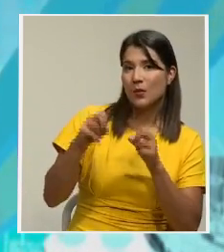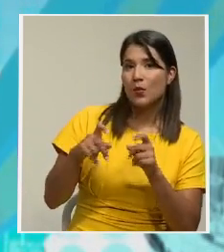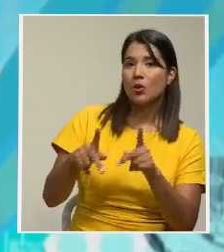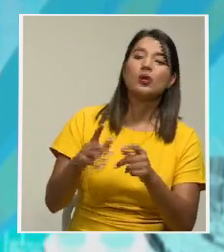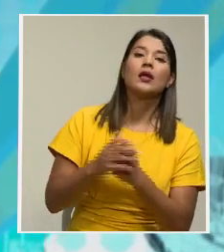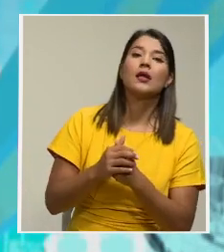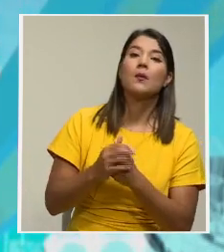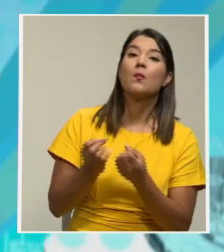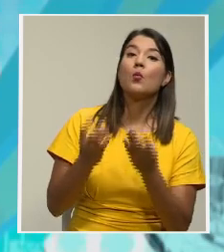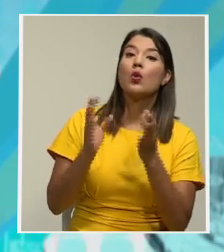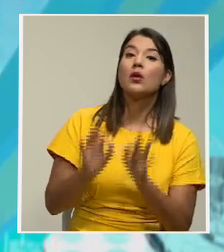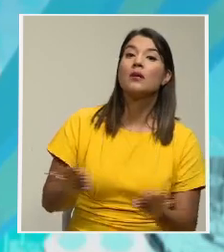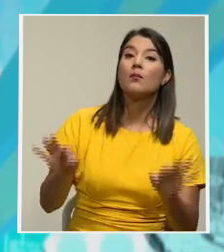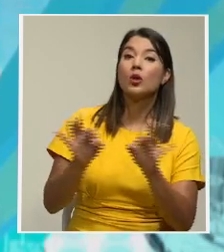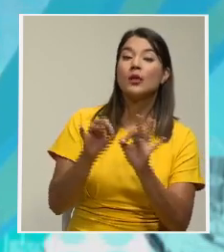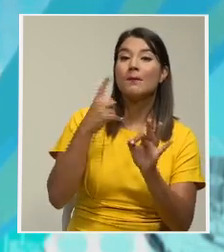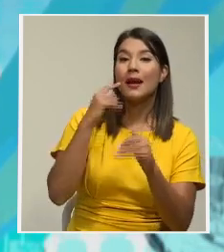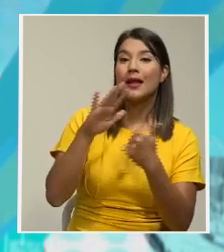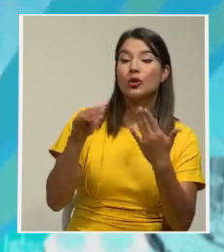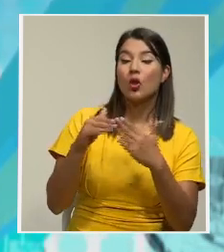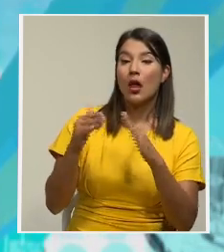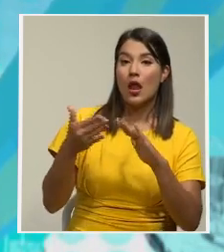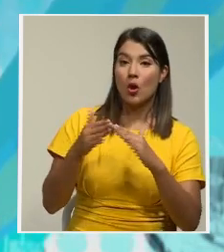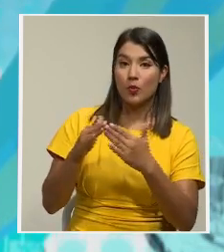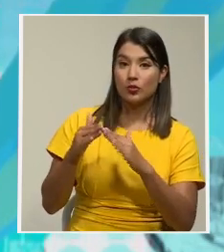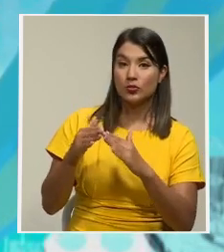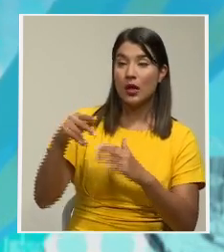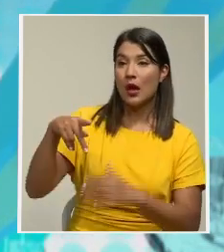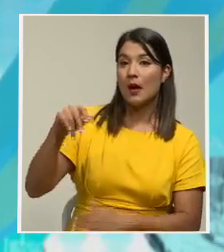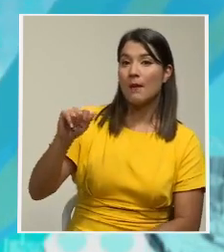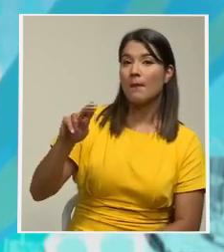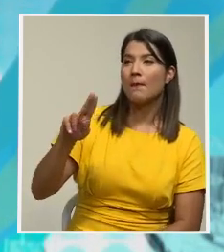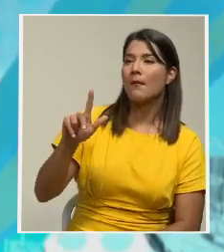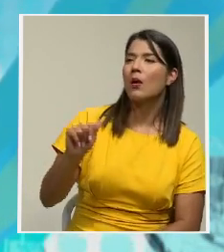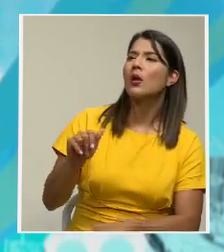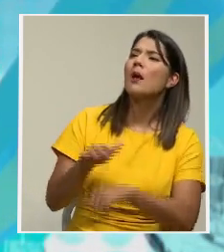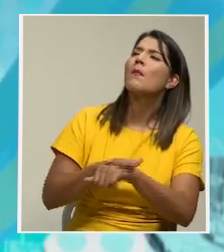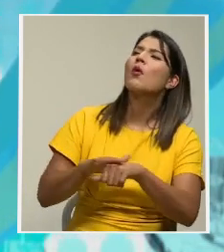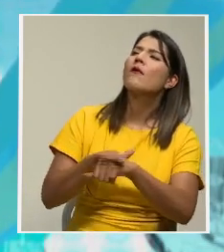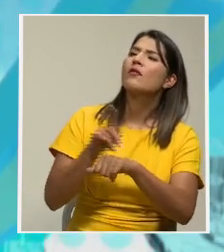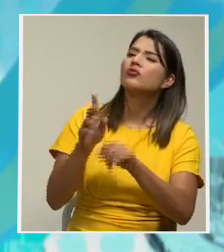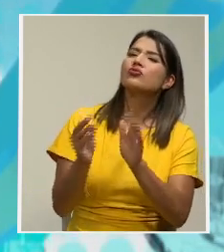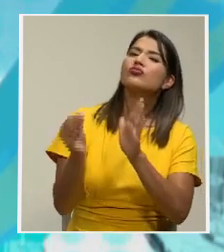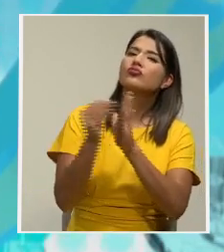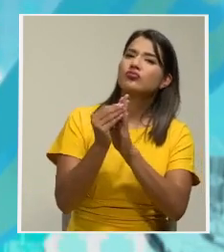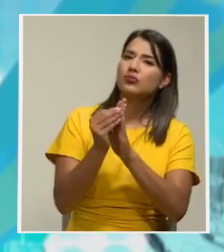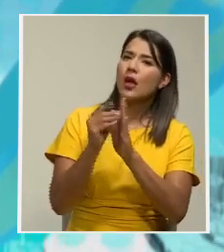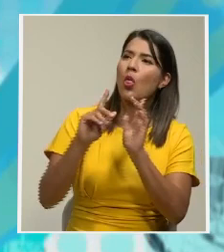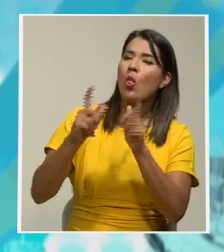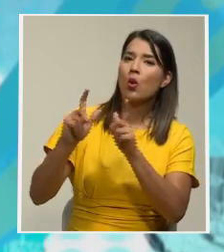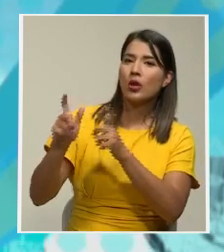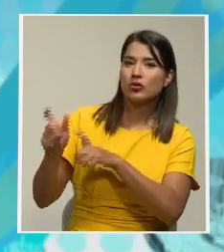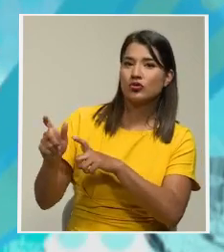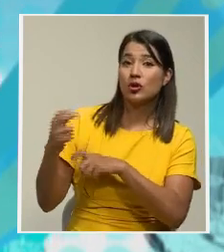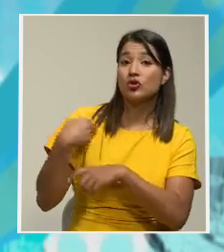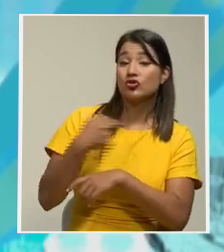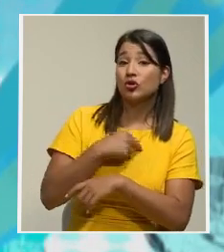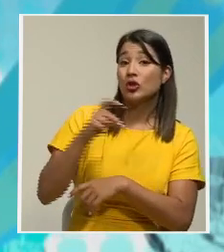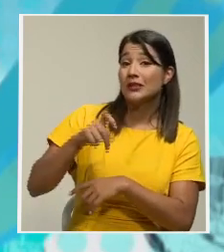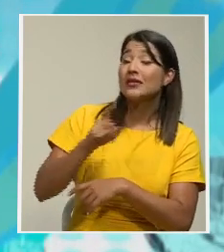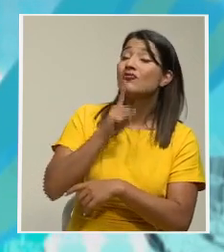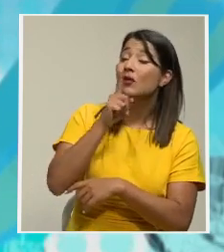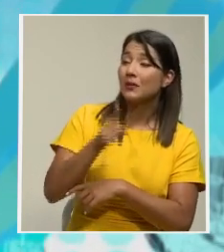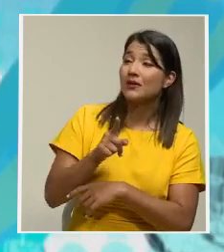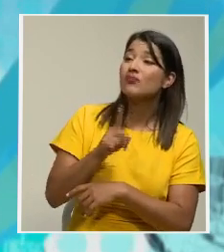sido muy importante para toda la comunidad estudiantil. Y doña Paula, por favor, pónganos ahí en la lista de estas donaciones que las necesitamos, de verdad